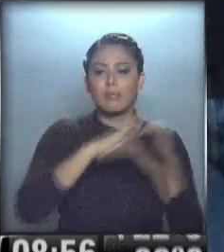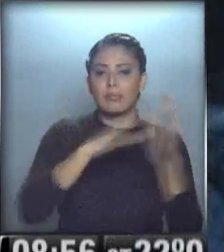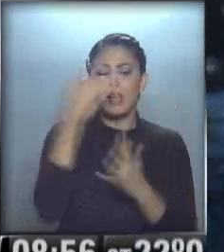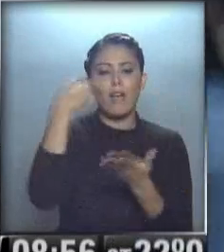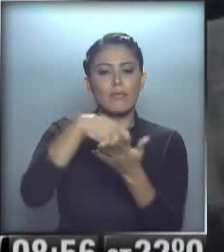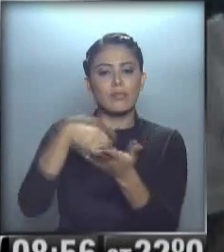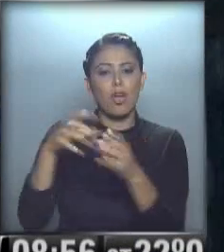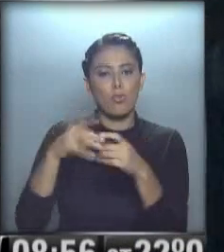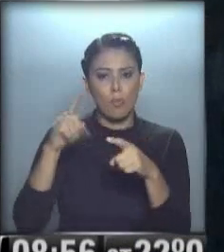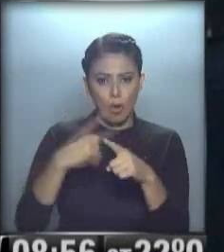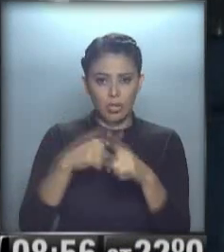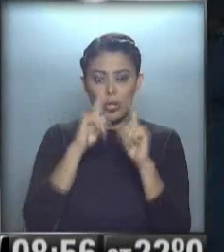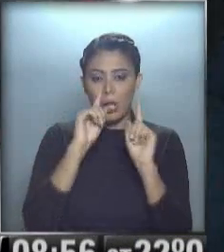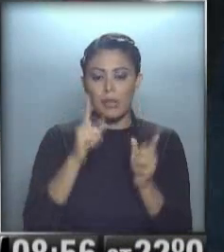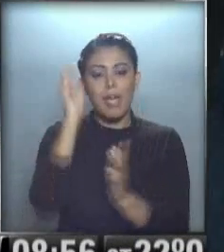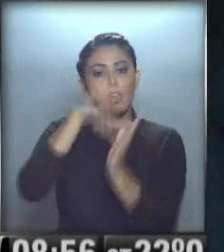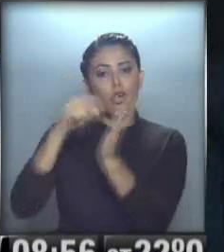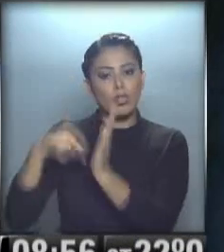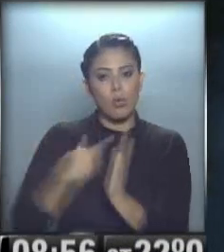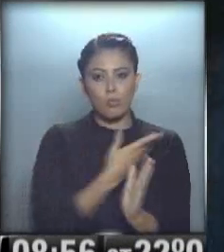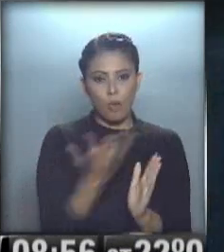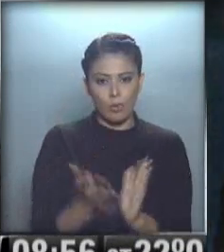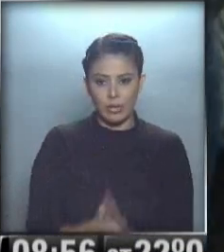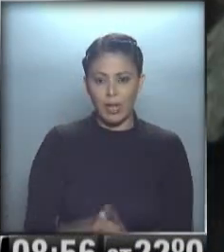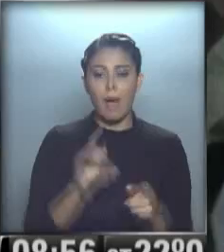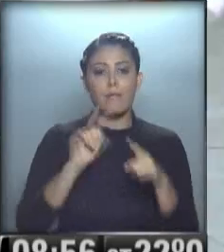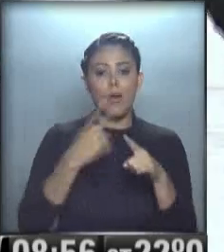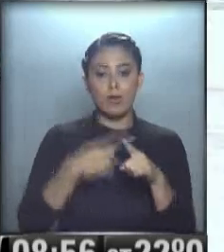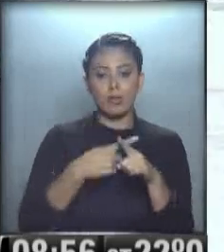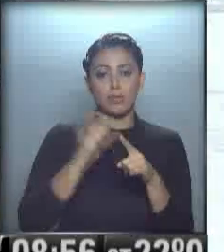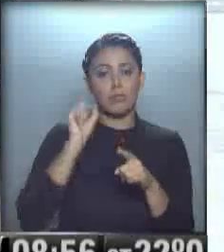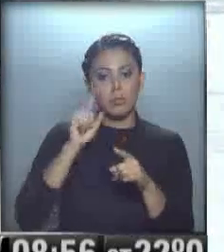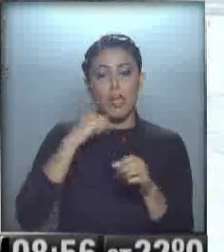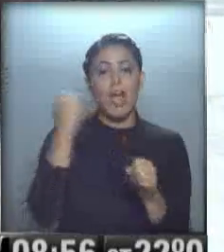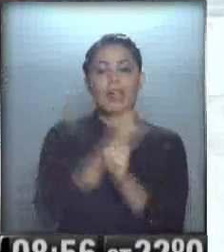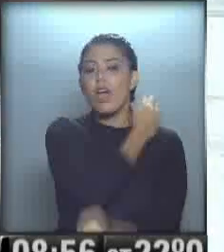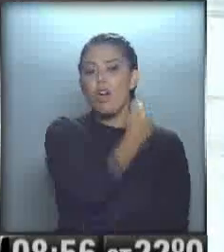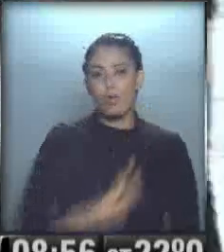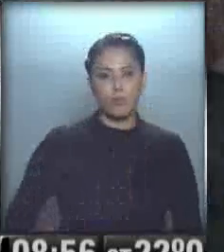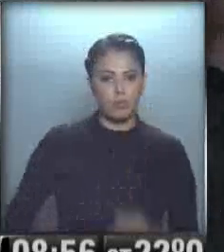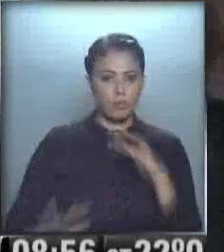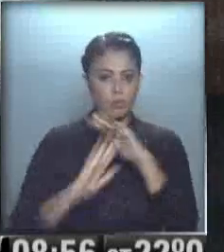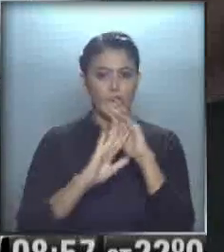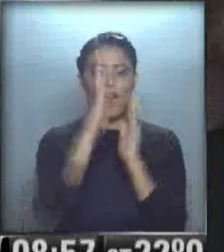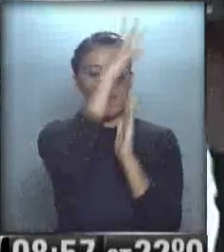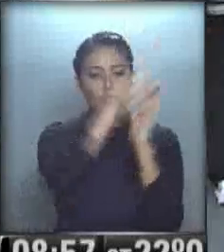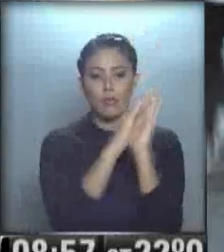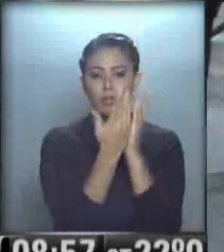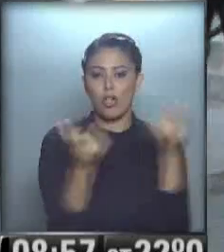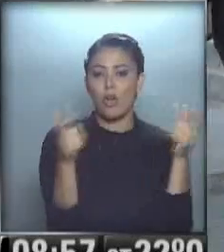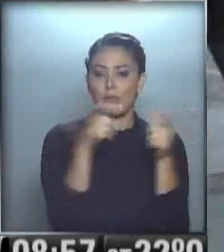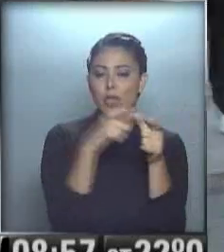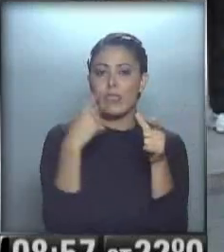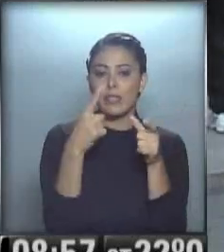financiación de los partidos y en la contratación pública, desde los funcionarios locales hasta los gobiernos centrales. El informe de la Comisión menciona